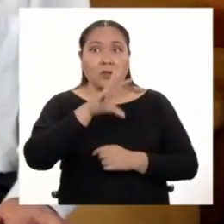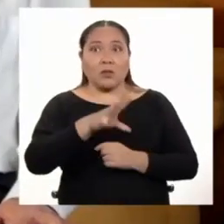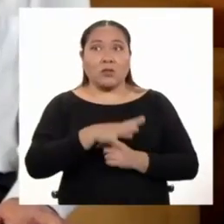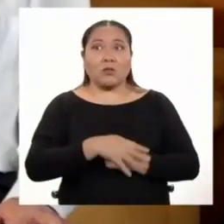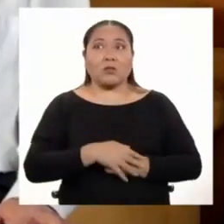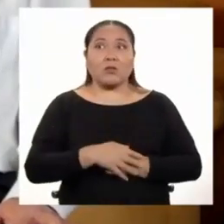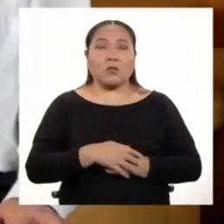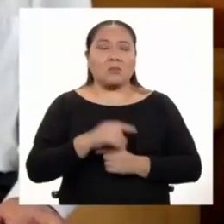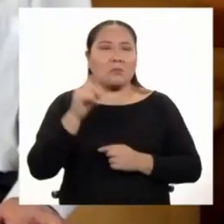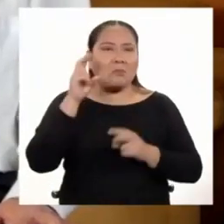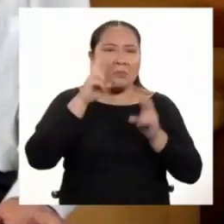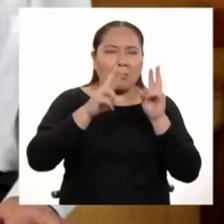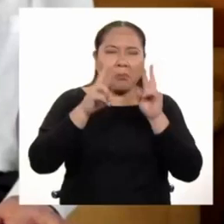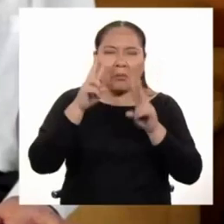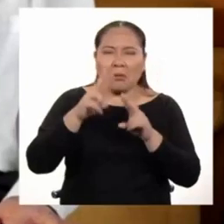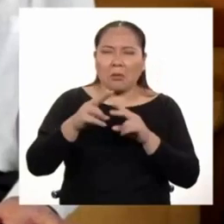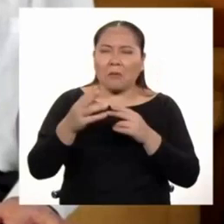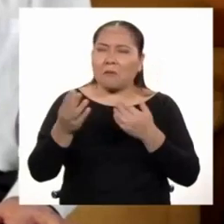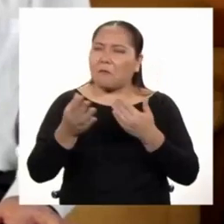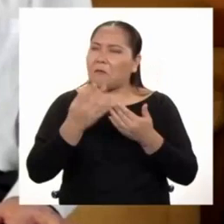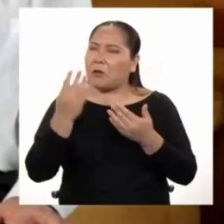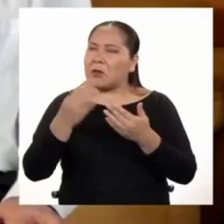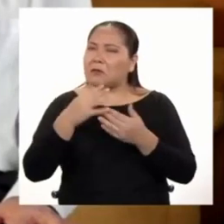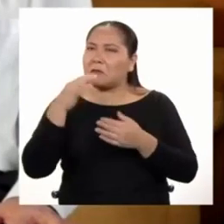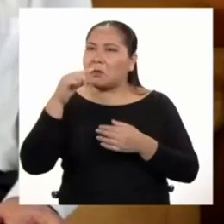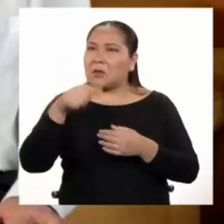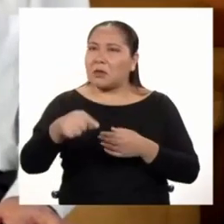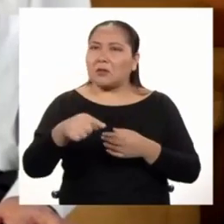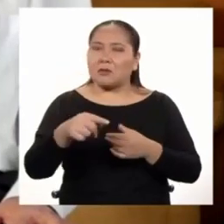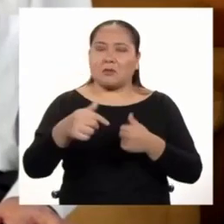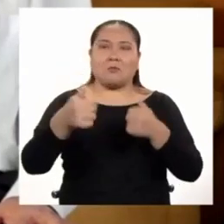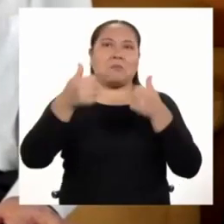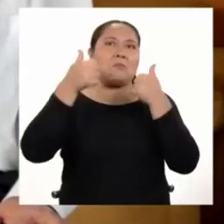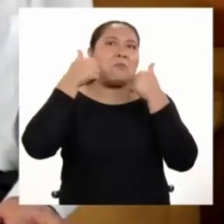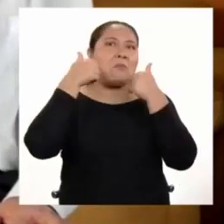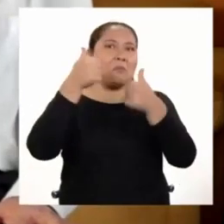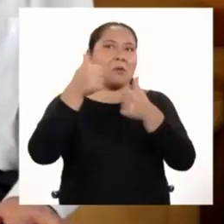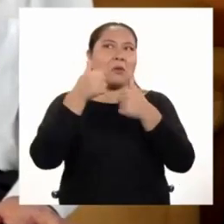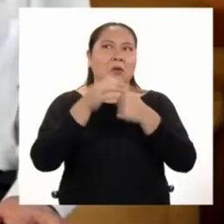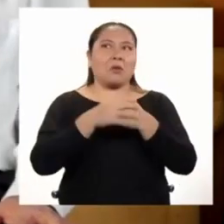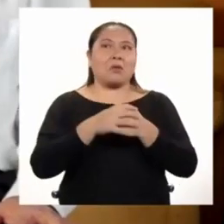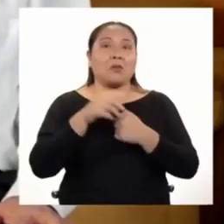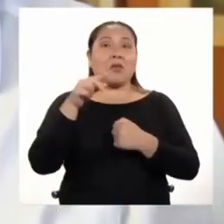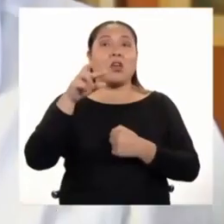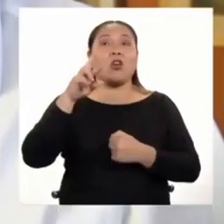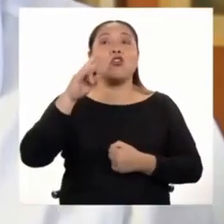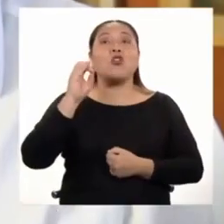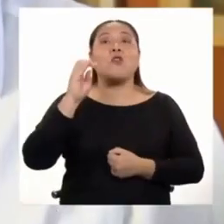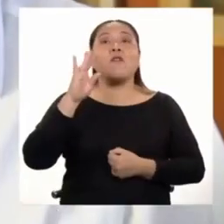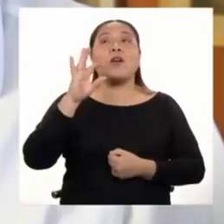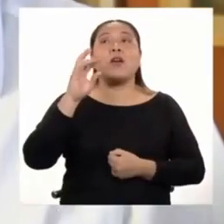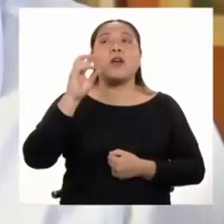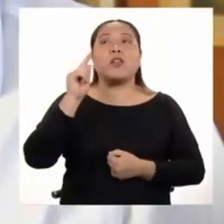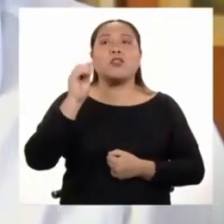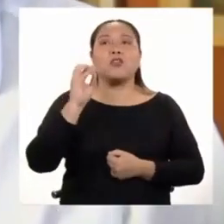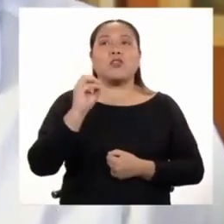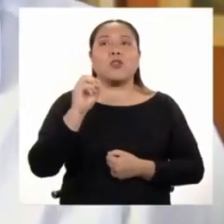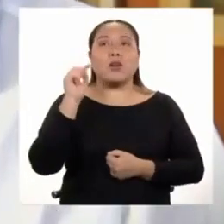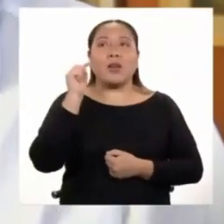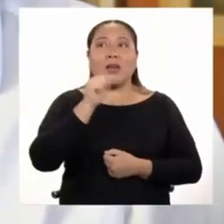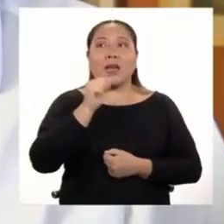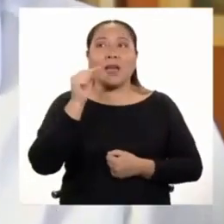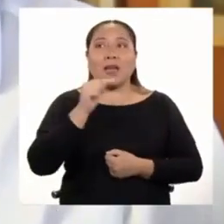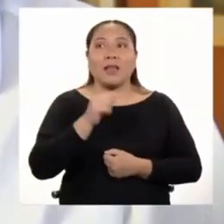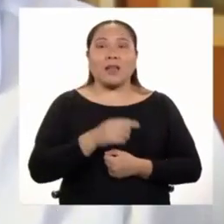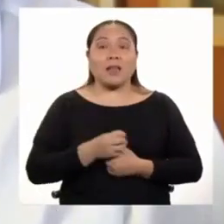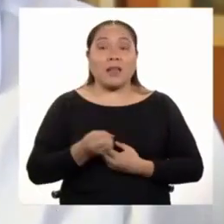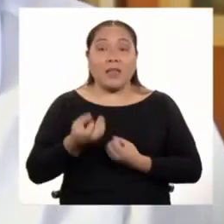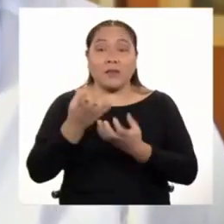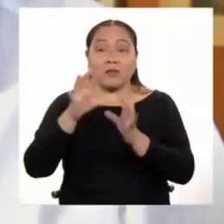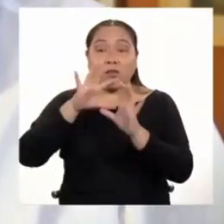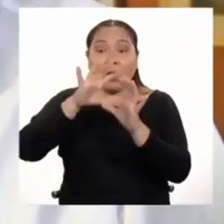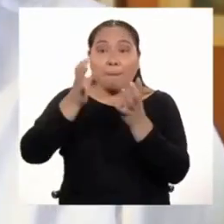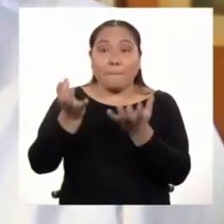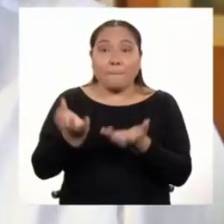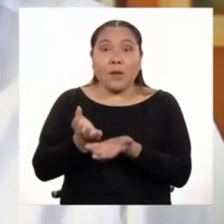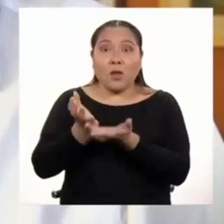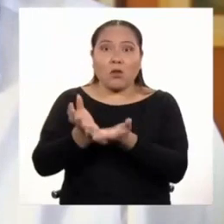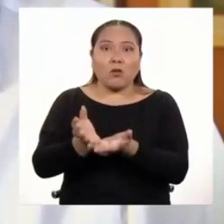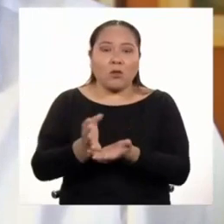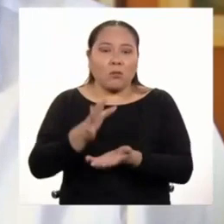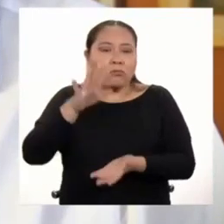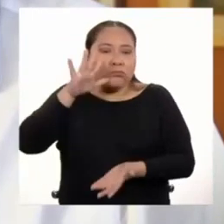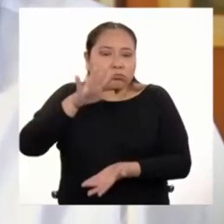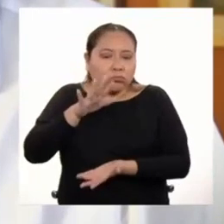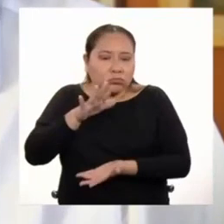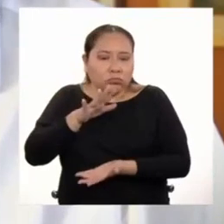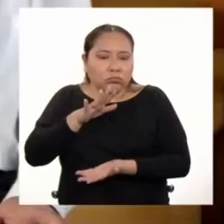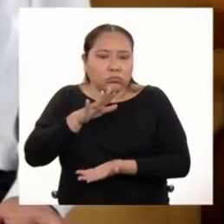haga las cosas simples, ese va a ser mi ídolo. Y fue Roberto, ¿no? Ese fútbol que tenía, le dabas una pelota, la iba a parar